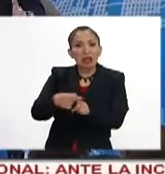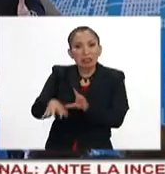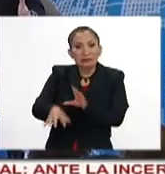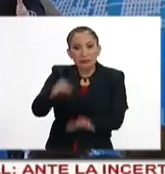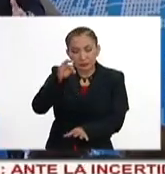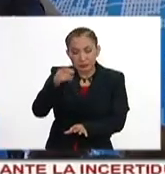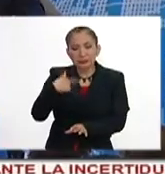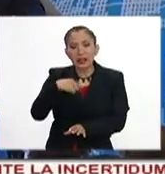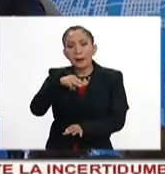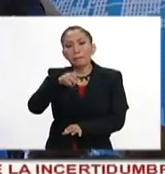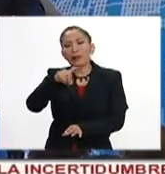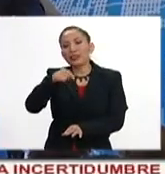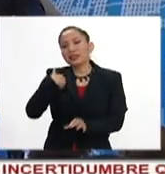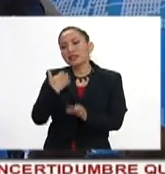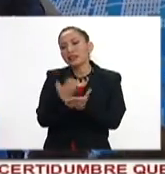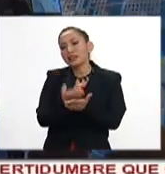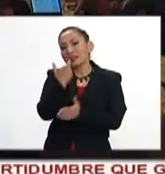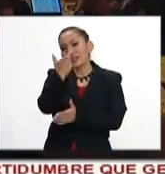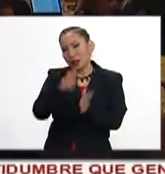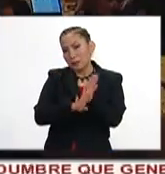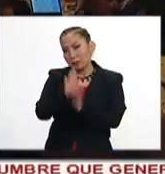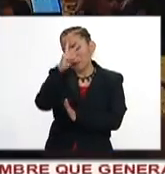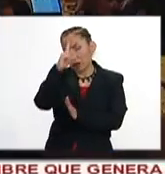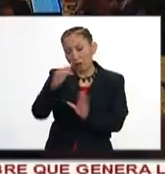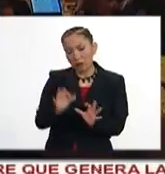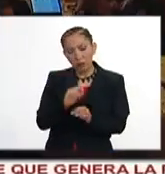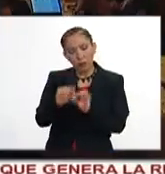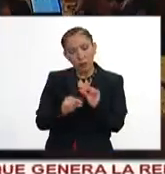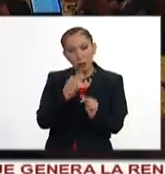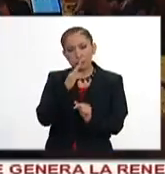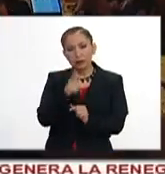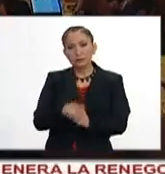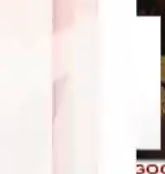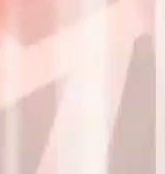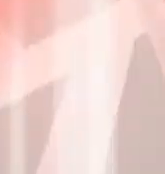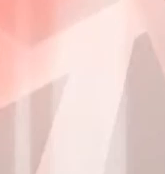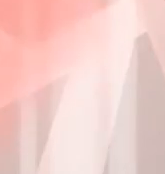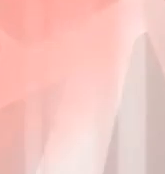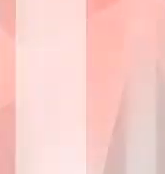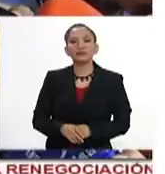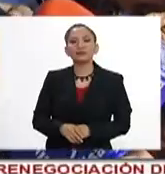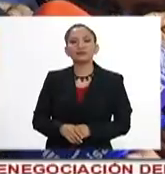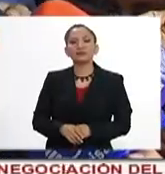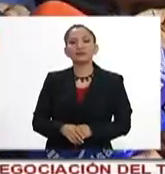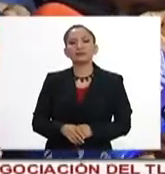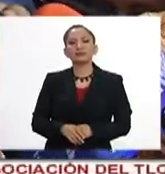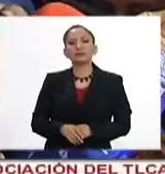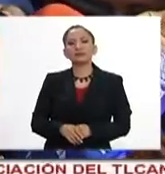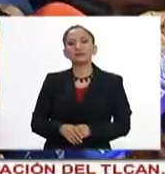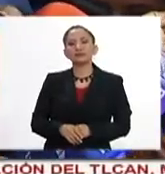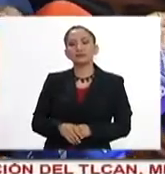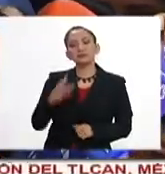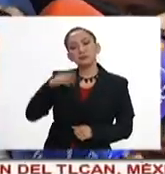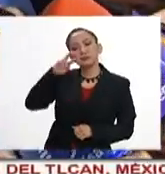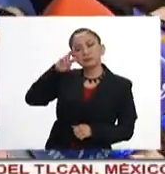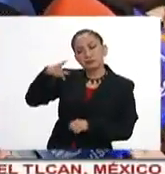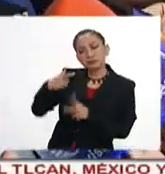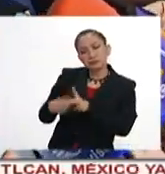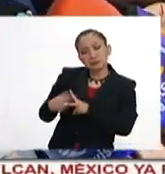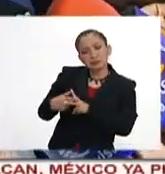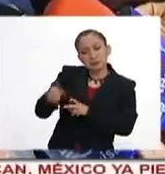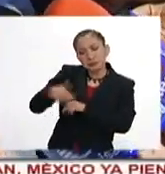Meade aseguró que la economía mexicana se está consolidando. Con base en los